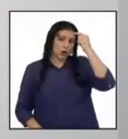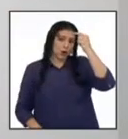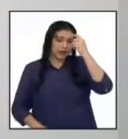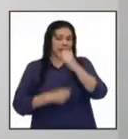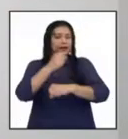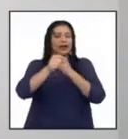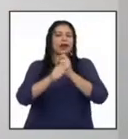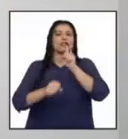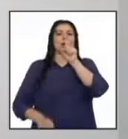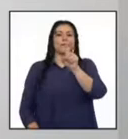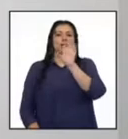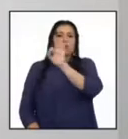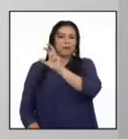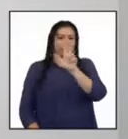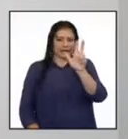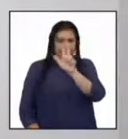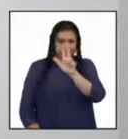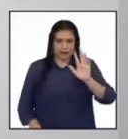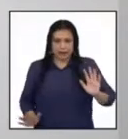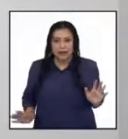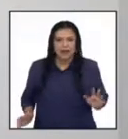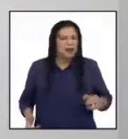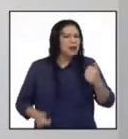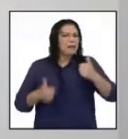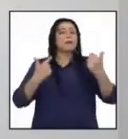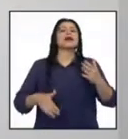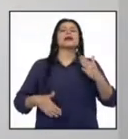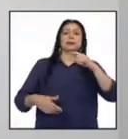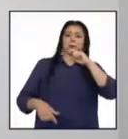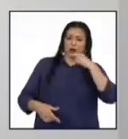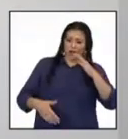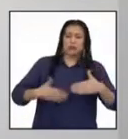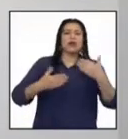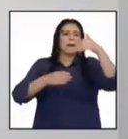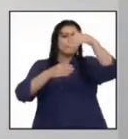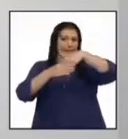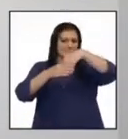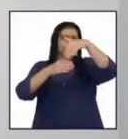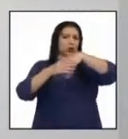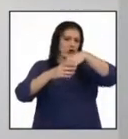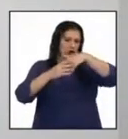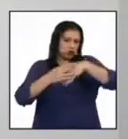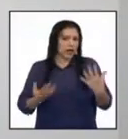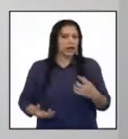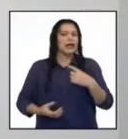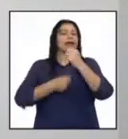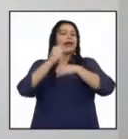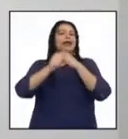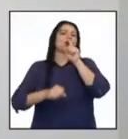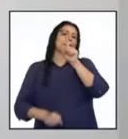de 1933 para que las mujeres votaran en las elecciones de